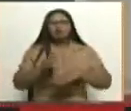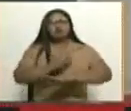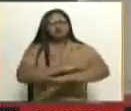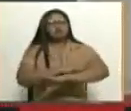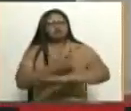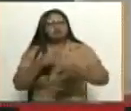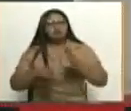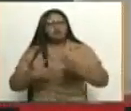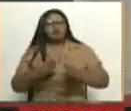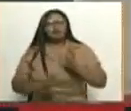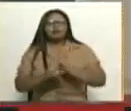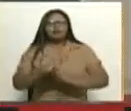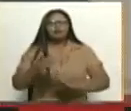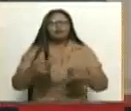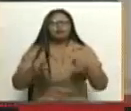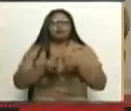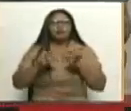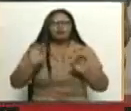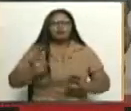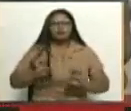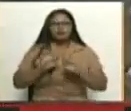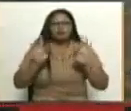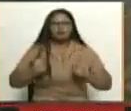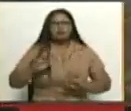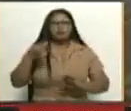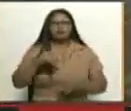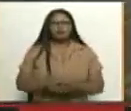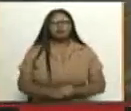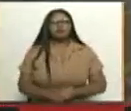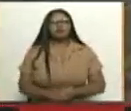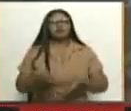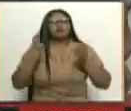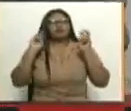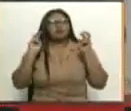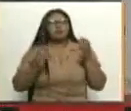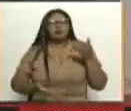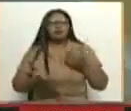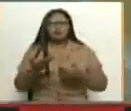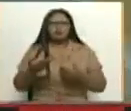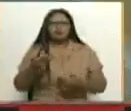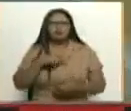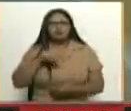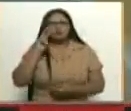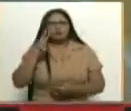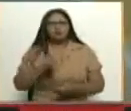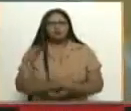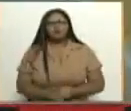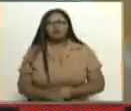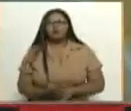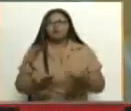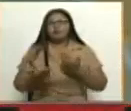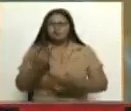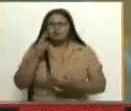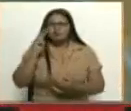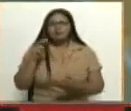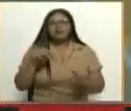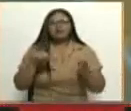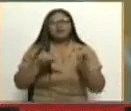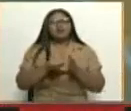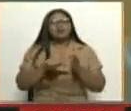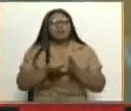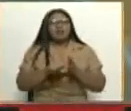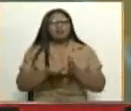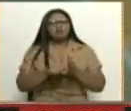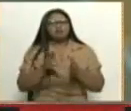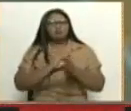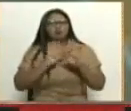puede desarrollar esa disciplina. Hay un tema importante que tiene que ver, y hablábamos de la importancia que tiene Irán en el desarrollo o en